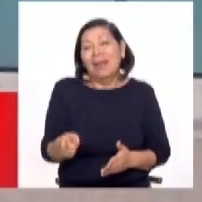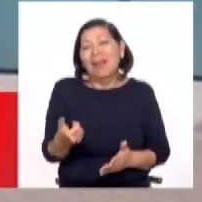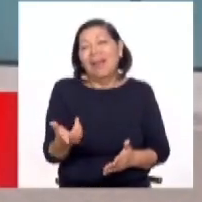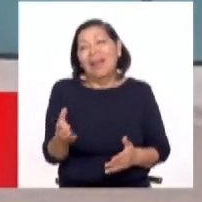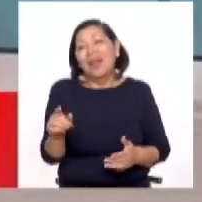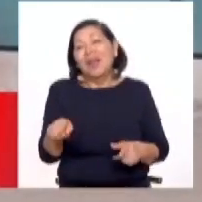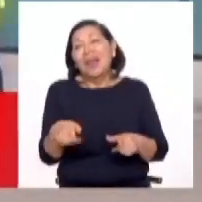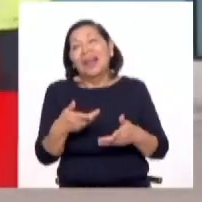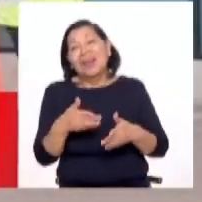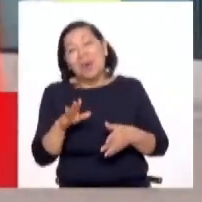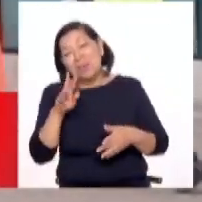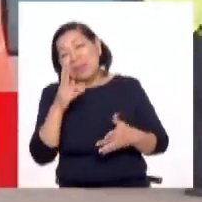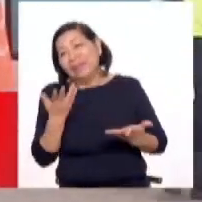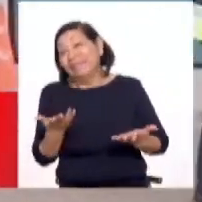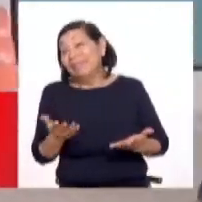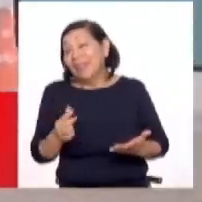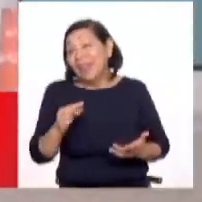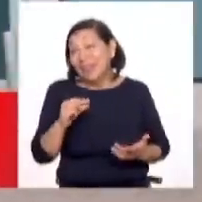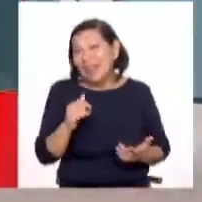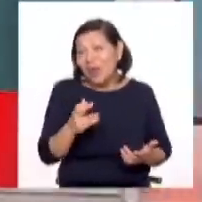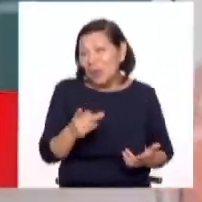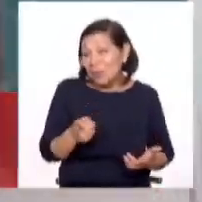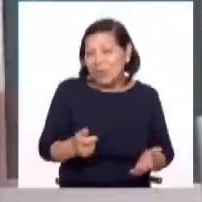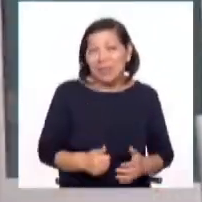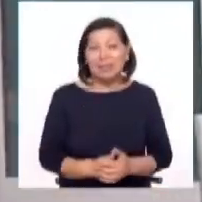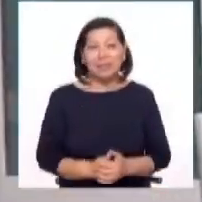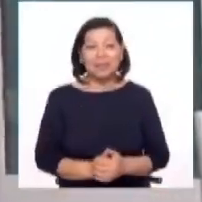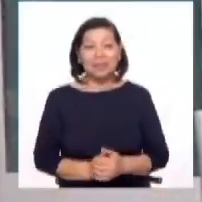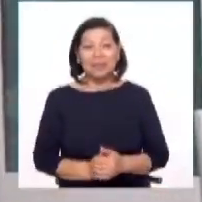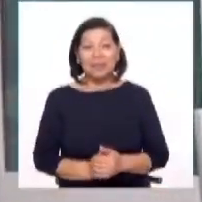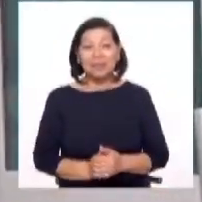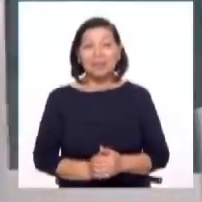criollo Gianluca Lapadula. Bien.